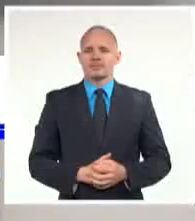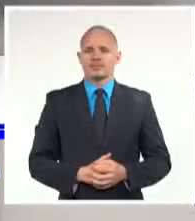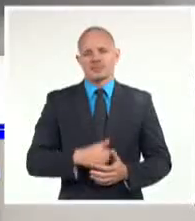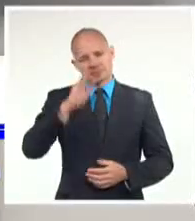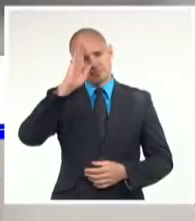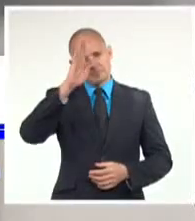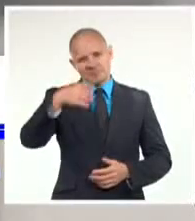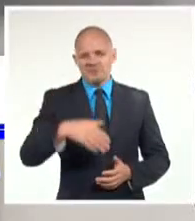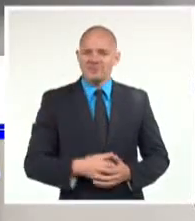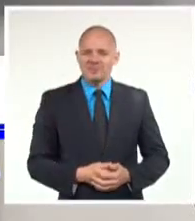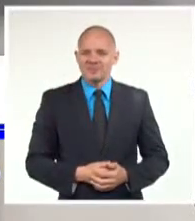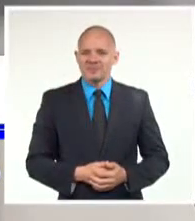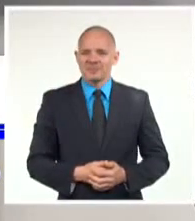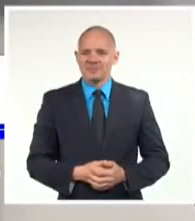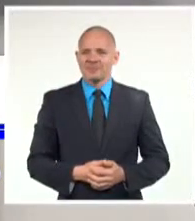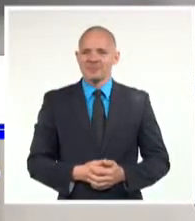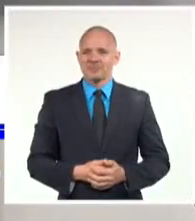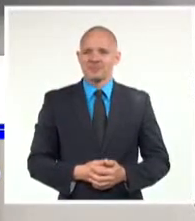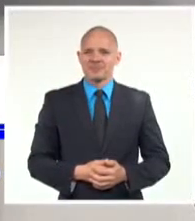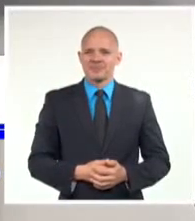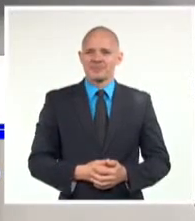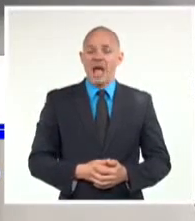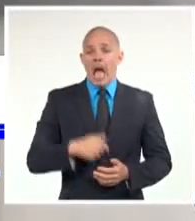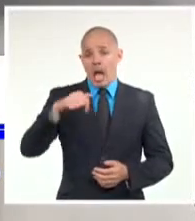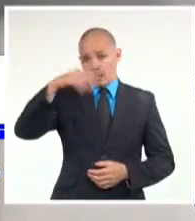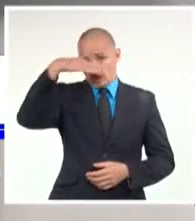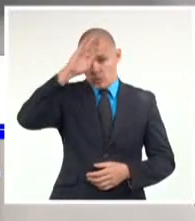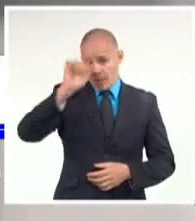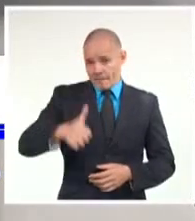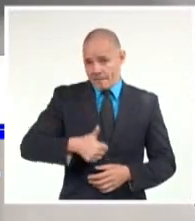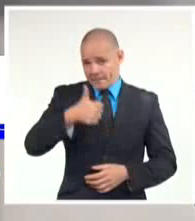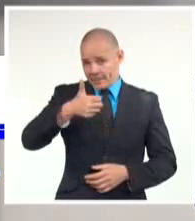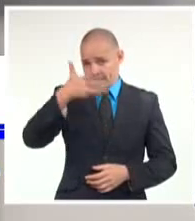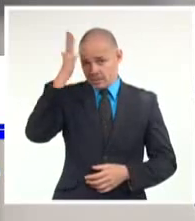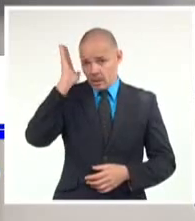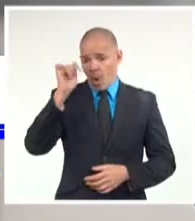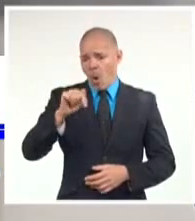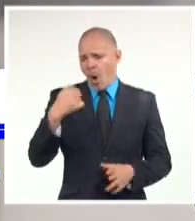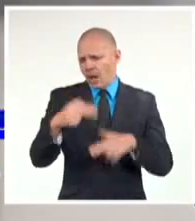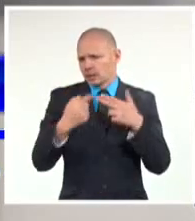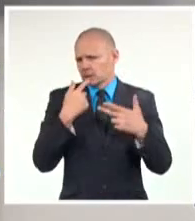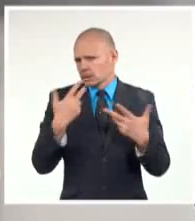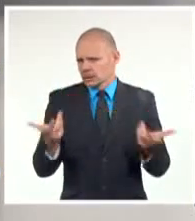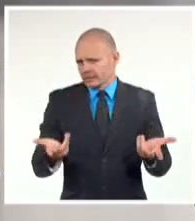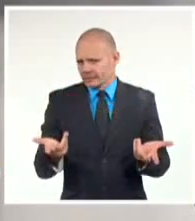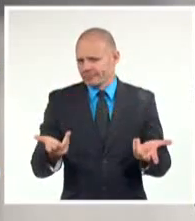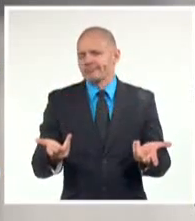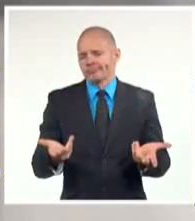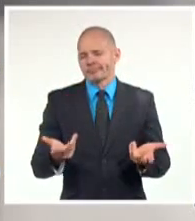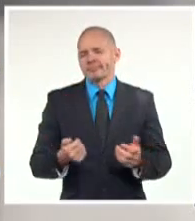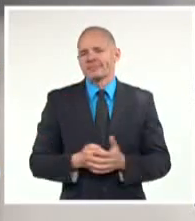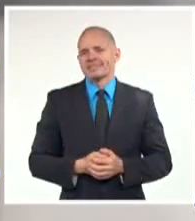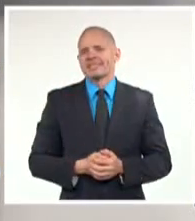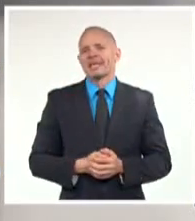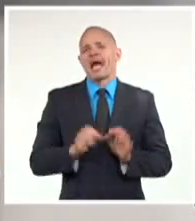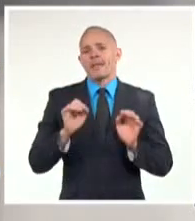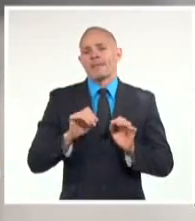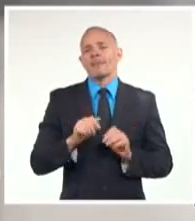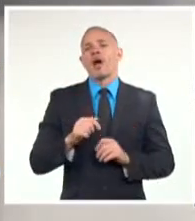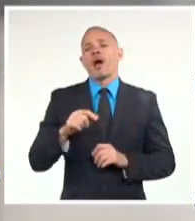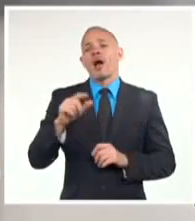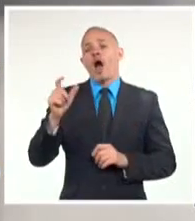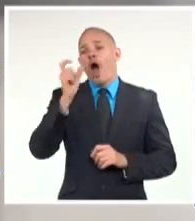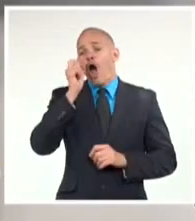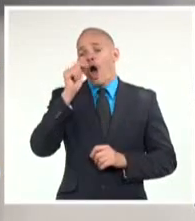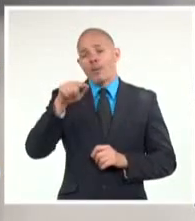Buenas noches. El primer secretario del Partido Comunista de Cuba y presidente de la República, Miguel Díaz-Canel Bermúdez, recibió este lunes al titular de la